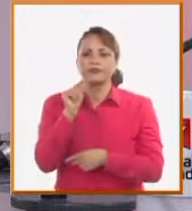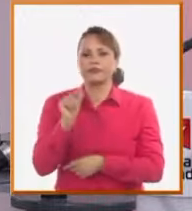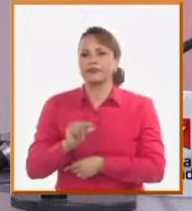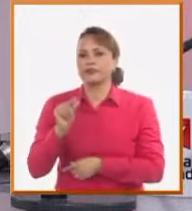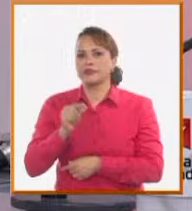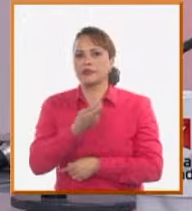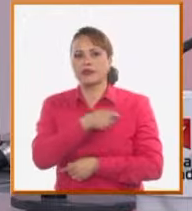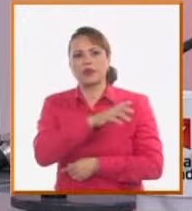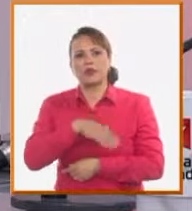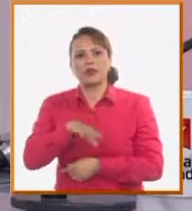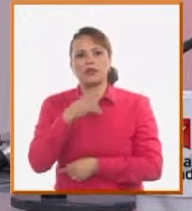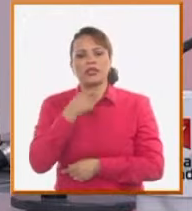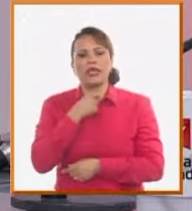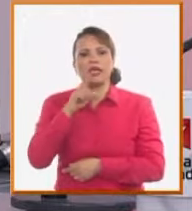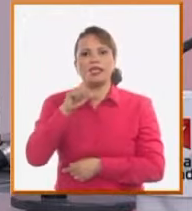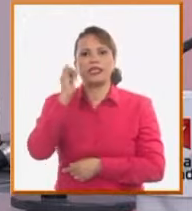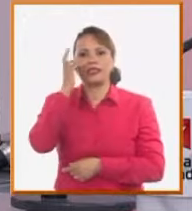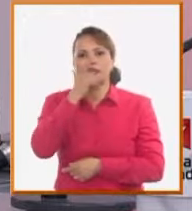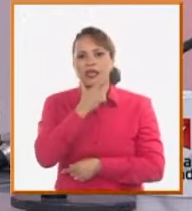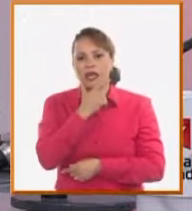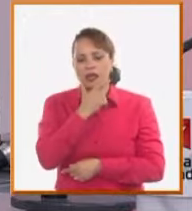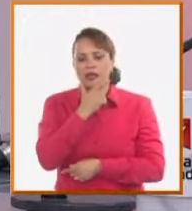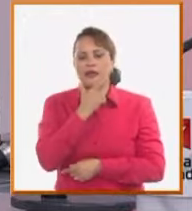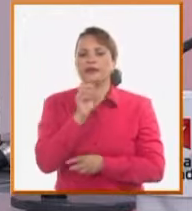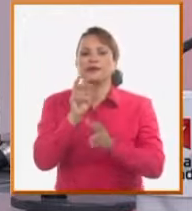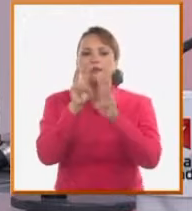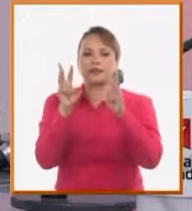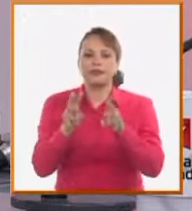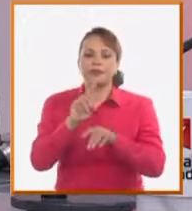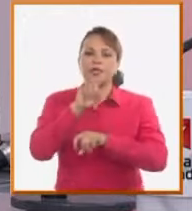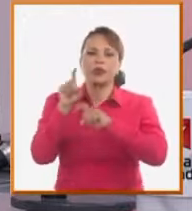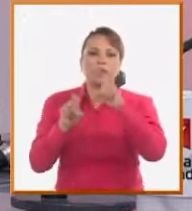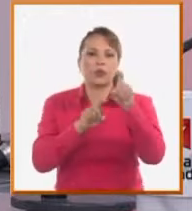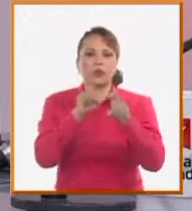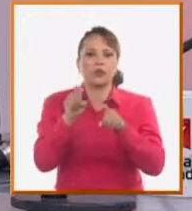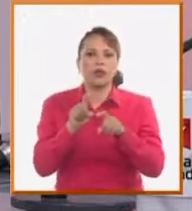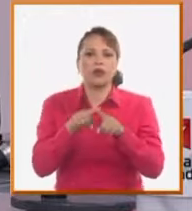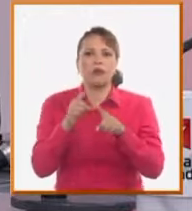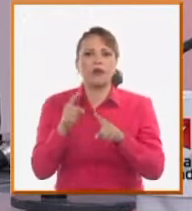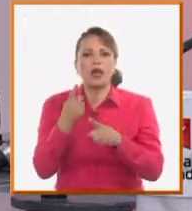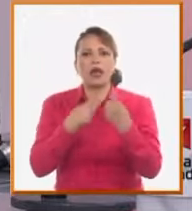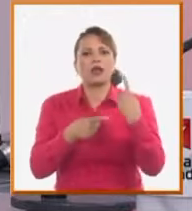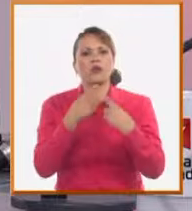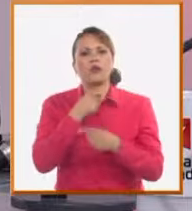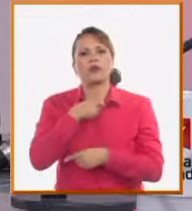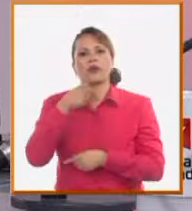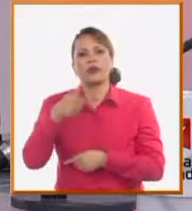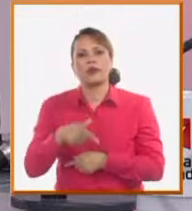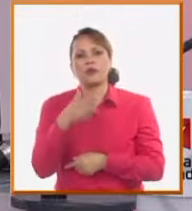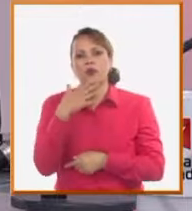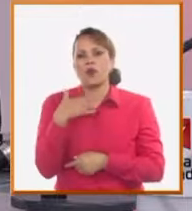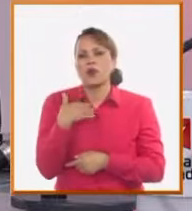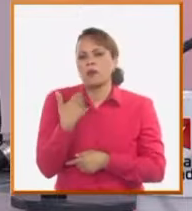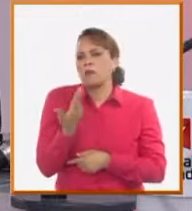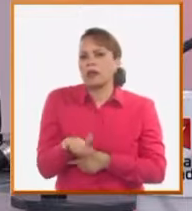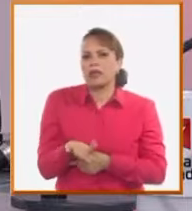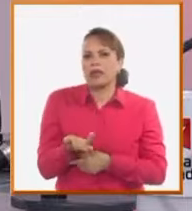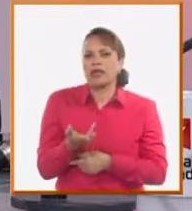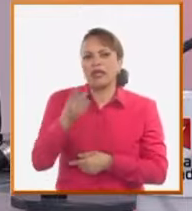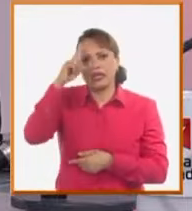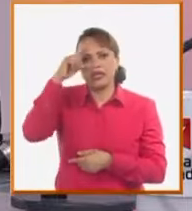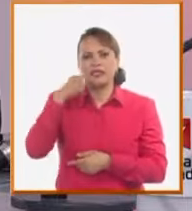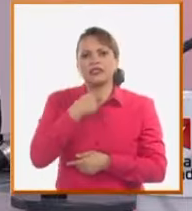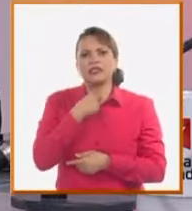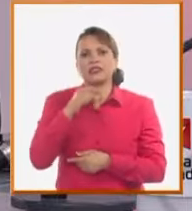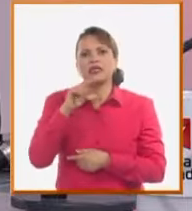radiantes. Elisa, internauta en este caso, pues preguntaba precisamente sobre algunos ejemplos de para qué sirve el seguro en